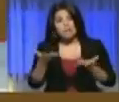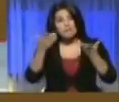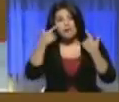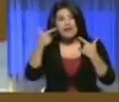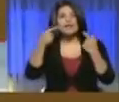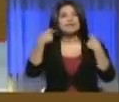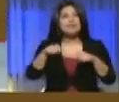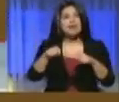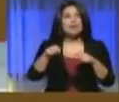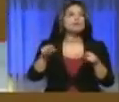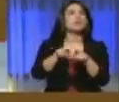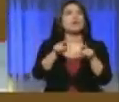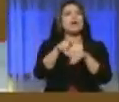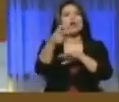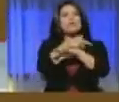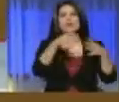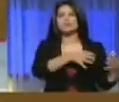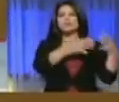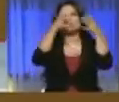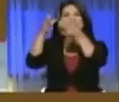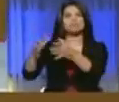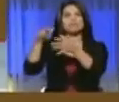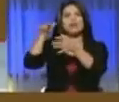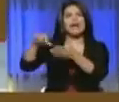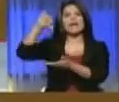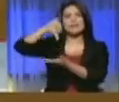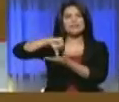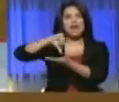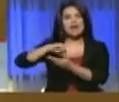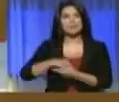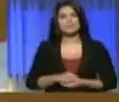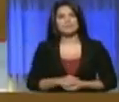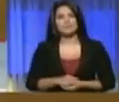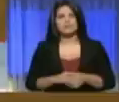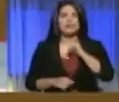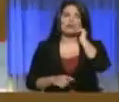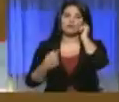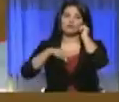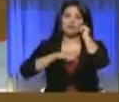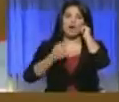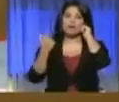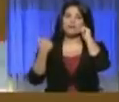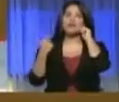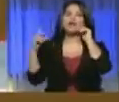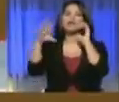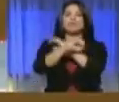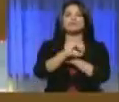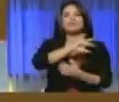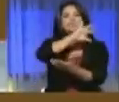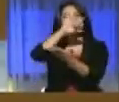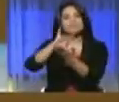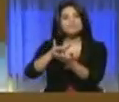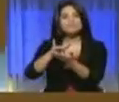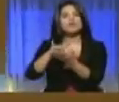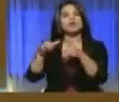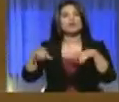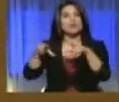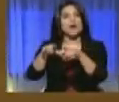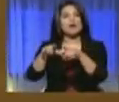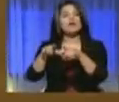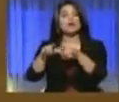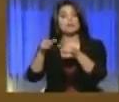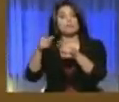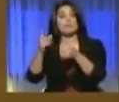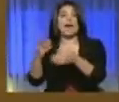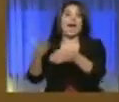poder ejecutivo se traslada para esta capital. Hemos llegado esta noche a Jeddah, venimos de Doha, habíamos pasado también por